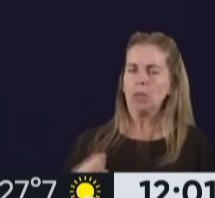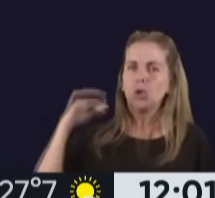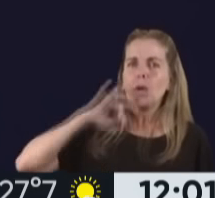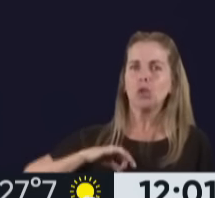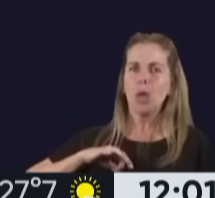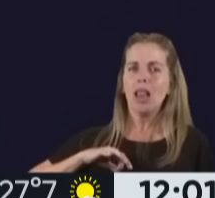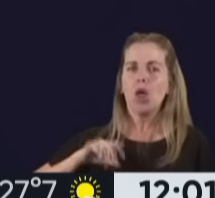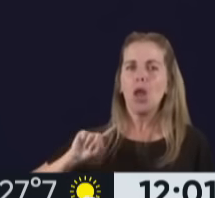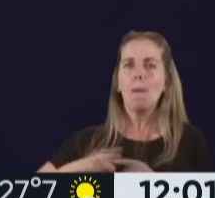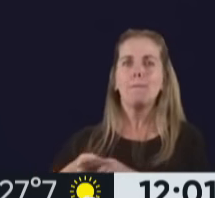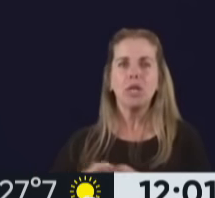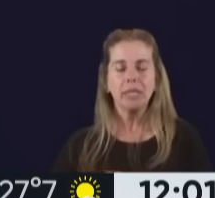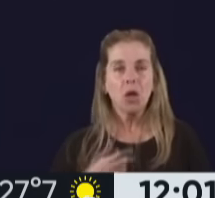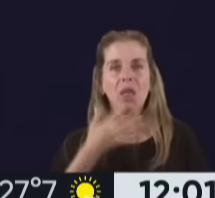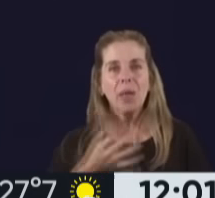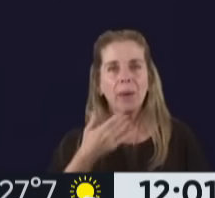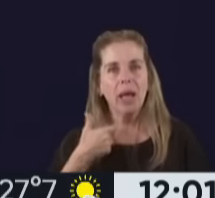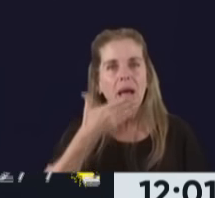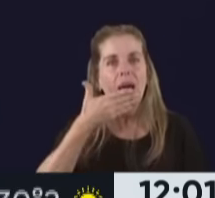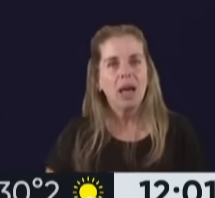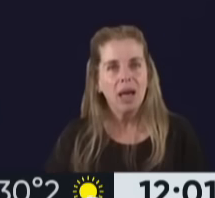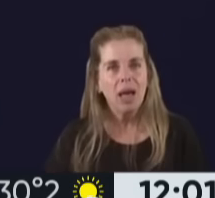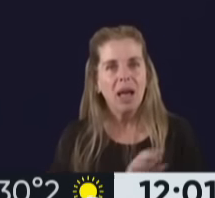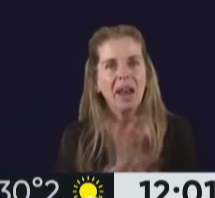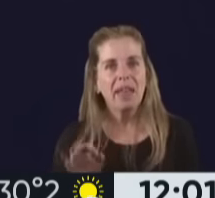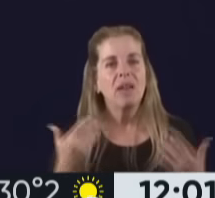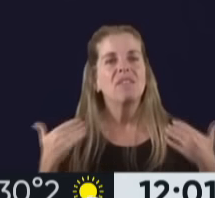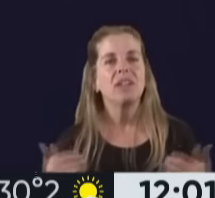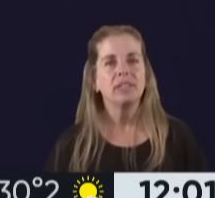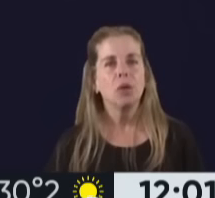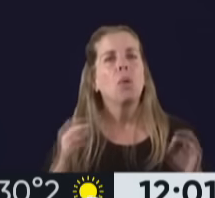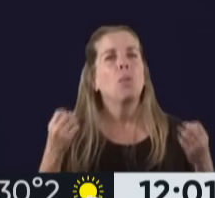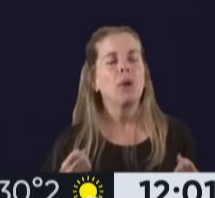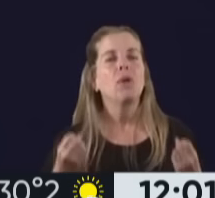funcionarios. Me tienen sorprendidísimo. La verdad, los felicito. Bueno, feliz año.